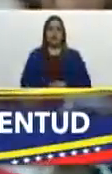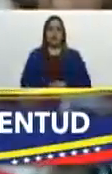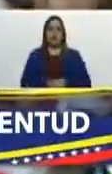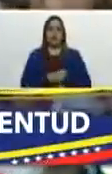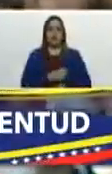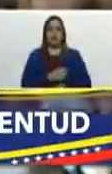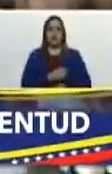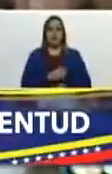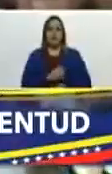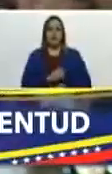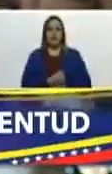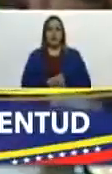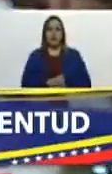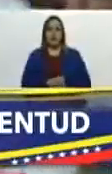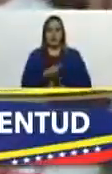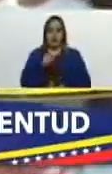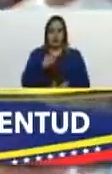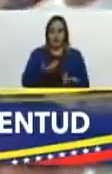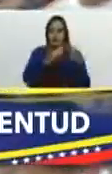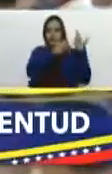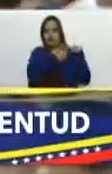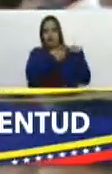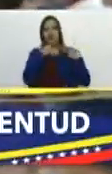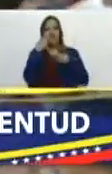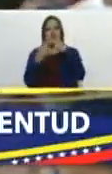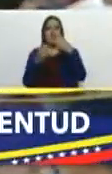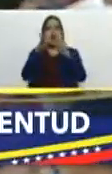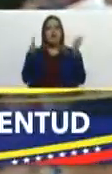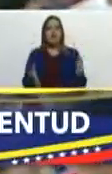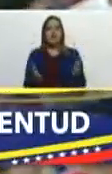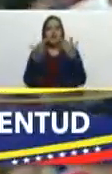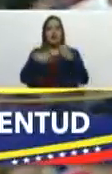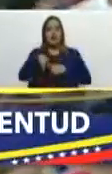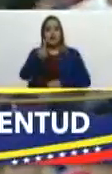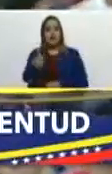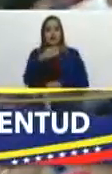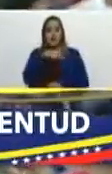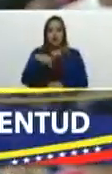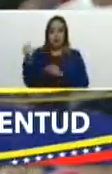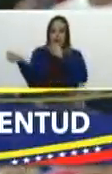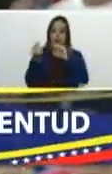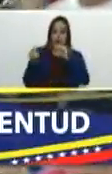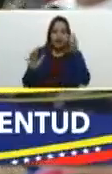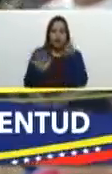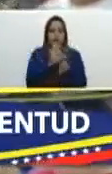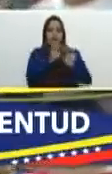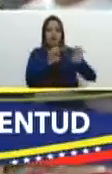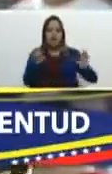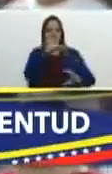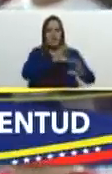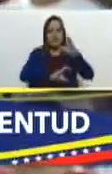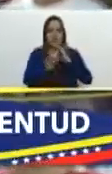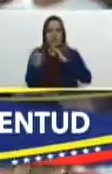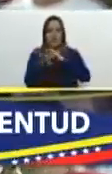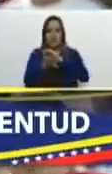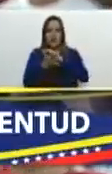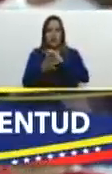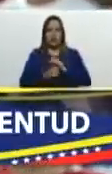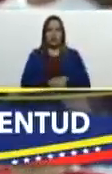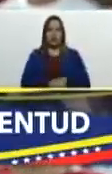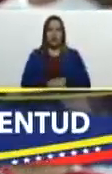le correspondió ser la vocera de la mesa número uno, donde discutimos sobre educación, ciencia y tecnología, y